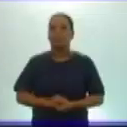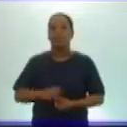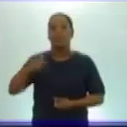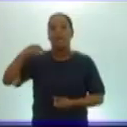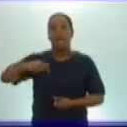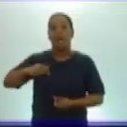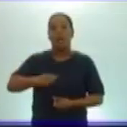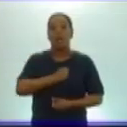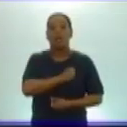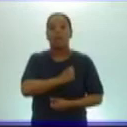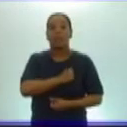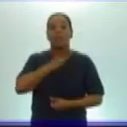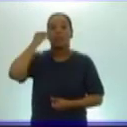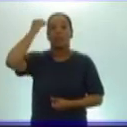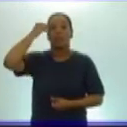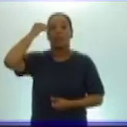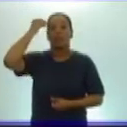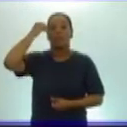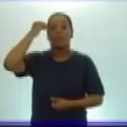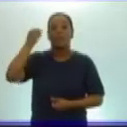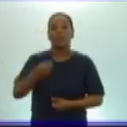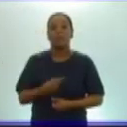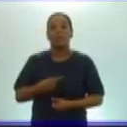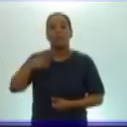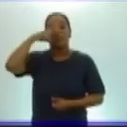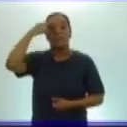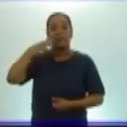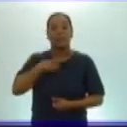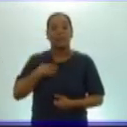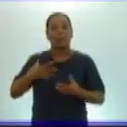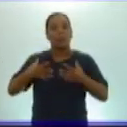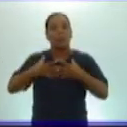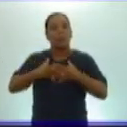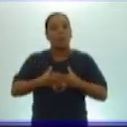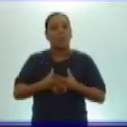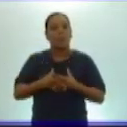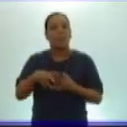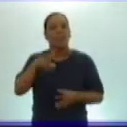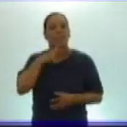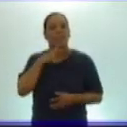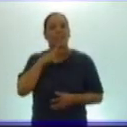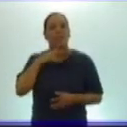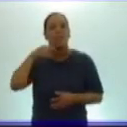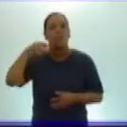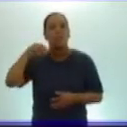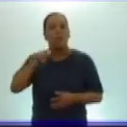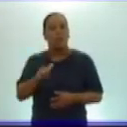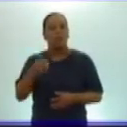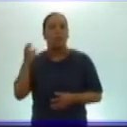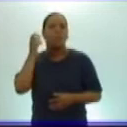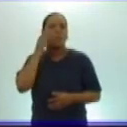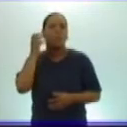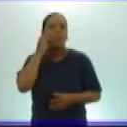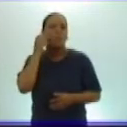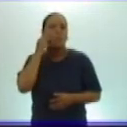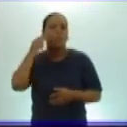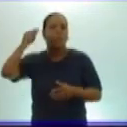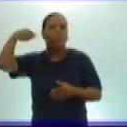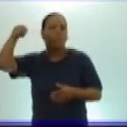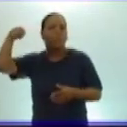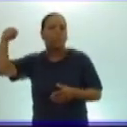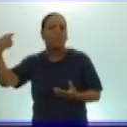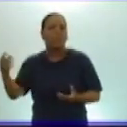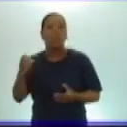Ahora quiero que piensen, si tenemos una mezcla, por ejemplo, de agua y polvo de tiza, o agua